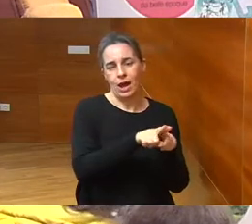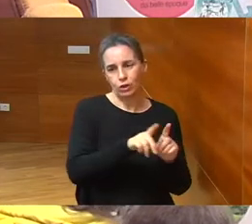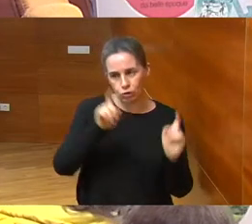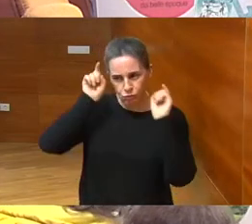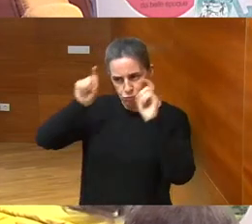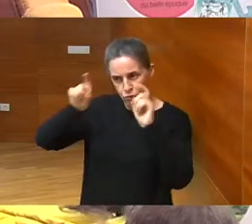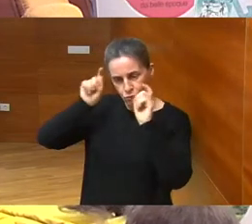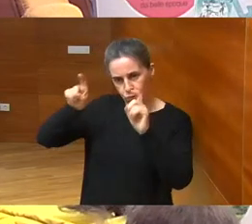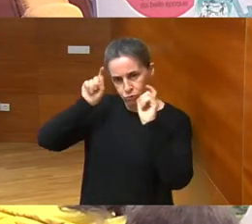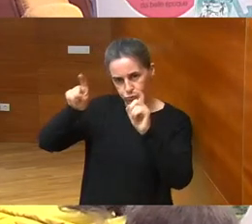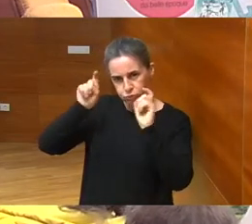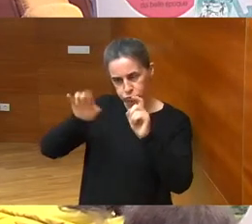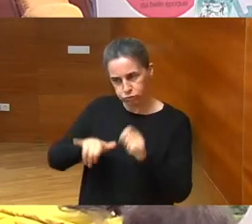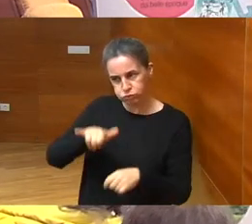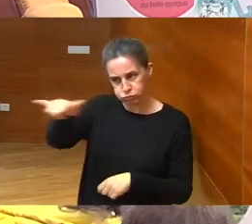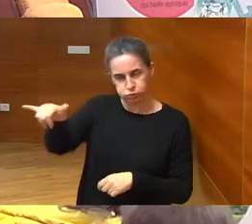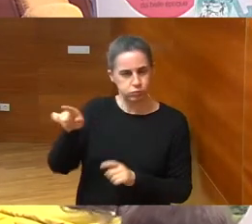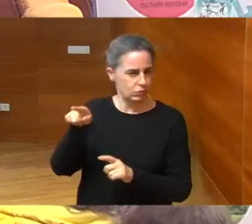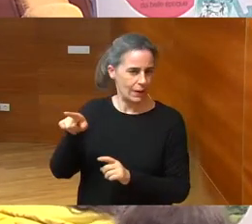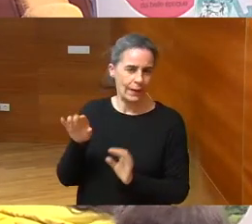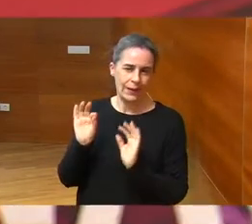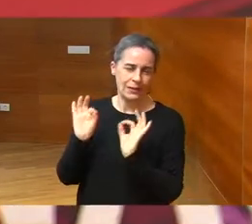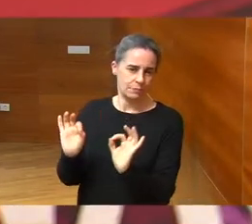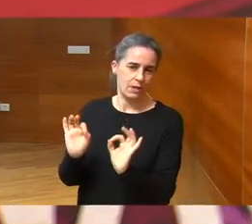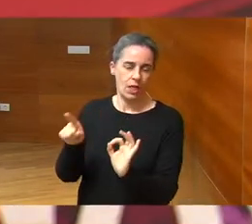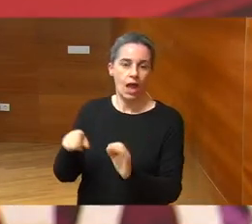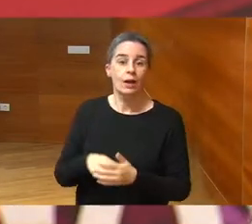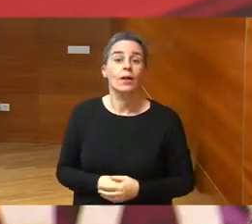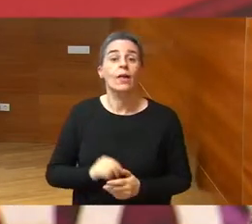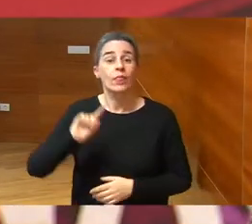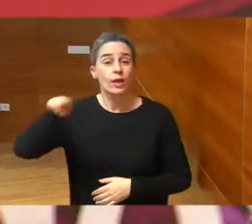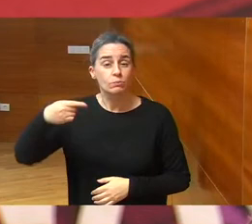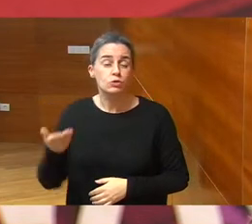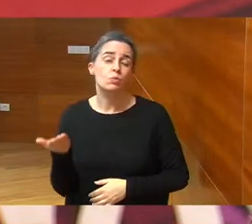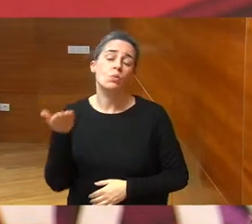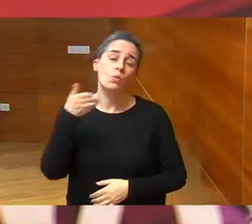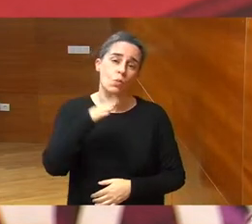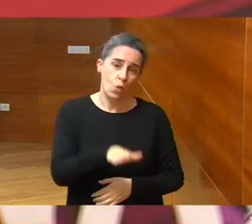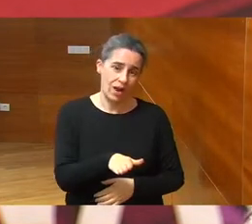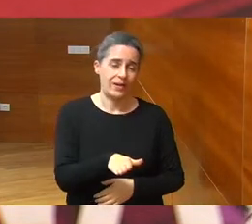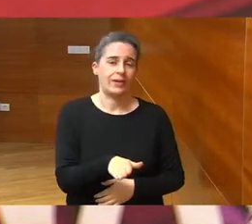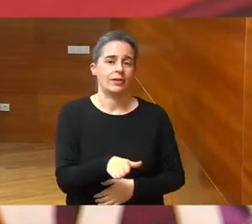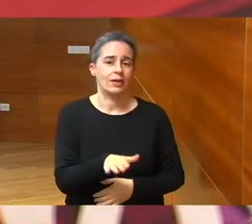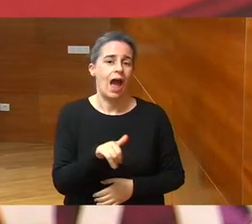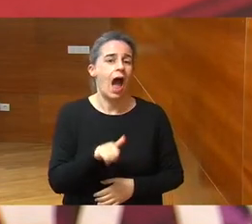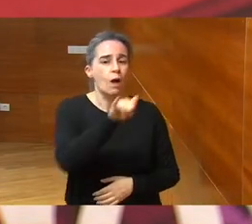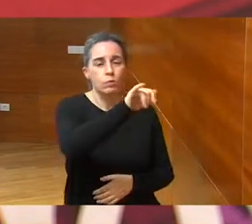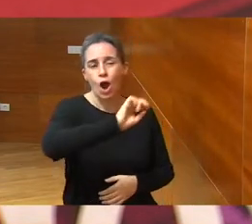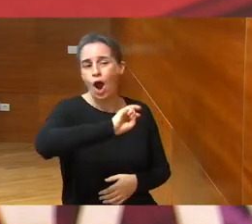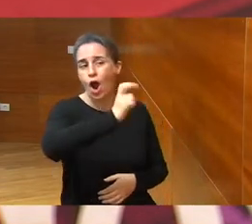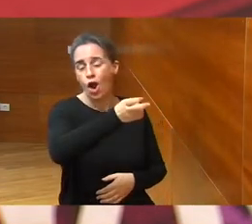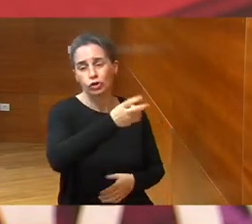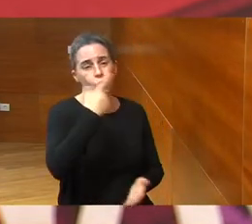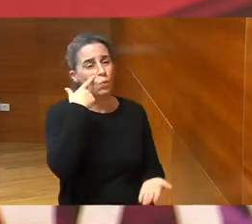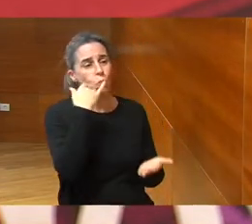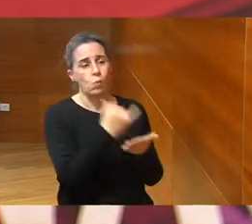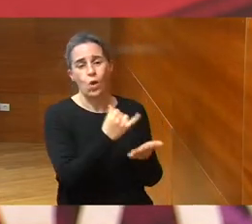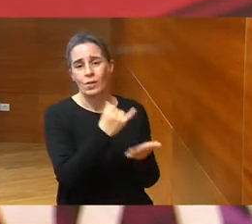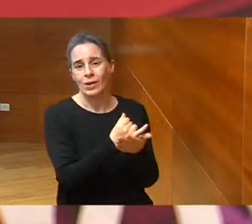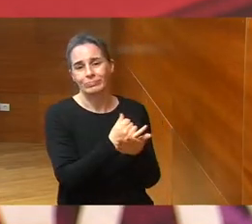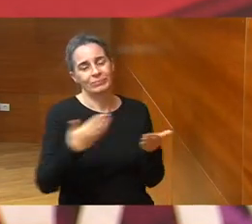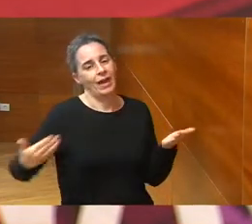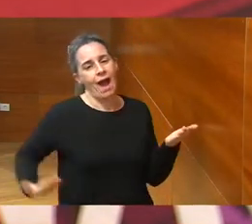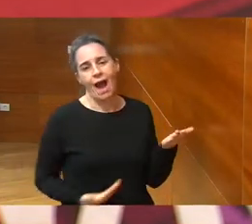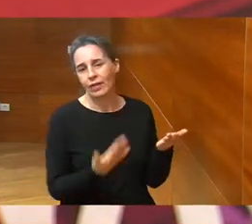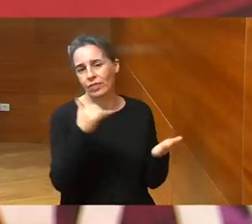afaleceu pilotando un nuevo modelo co instructor nunca accidente es decir Board era una